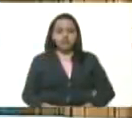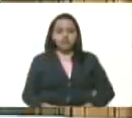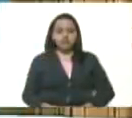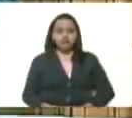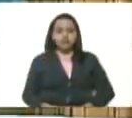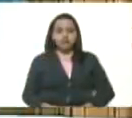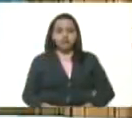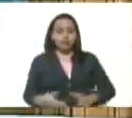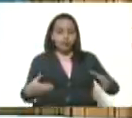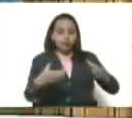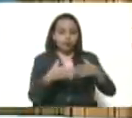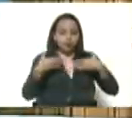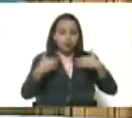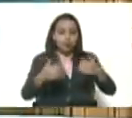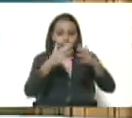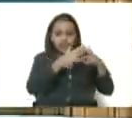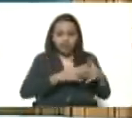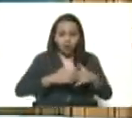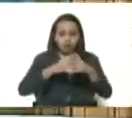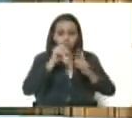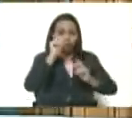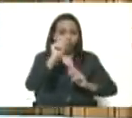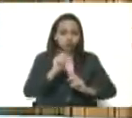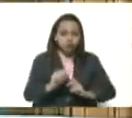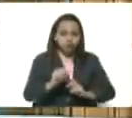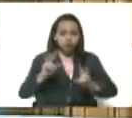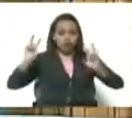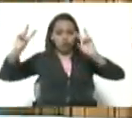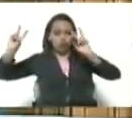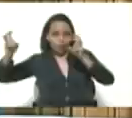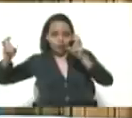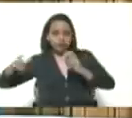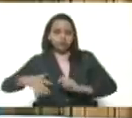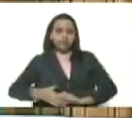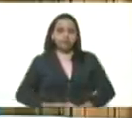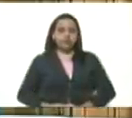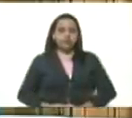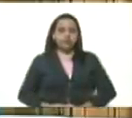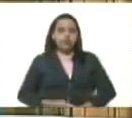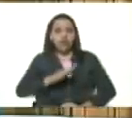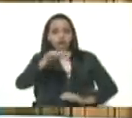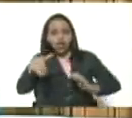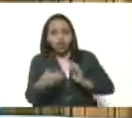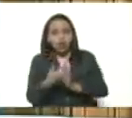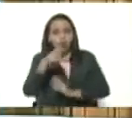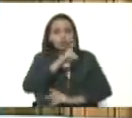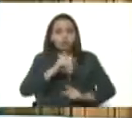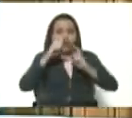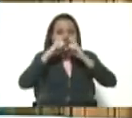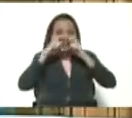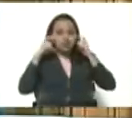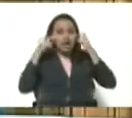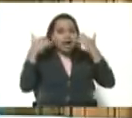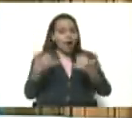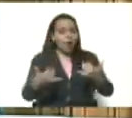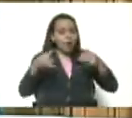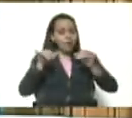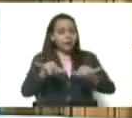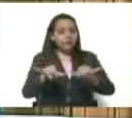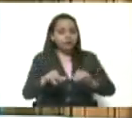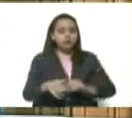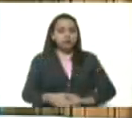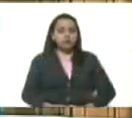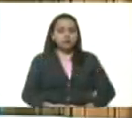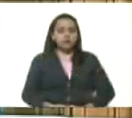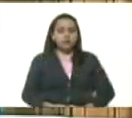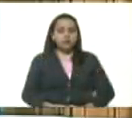Unidos. Dos puntos, comillas. Si todo el mundo se pone una mascarilla ahora mismo,